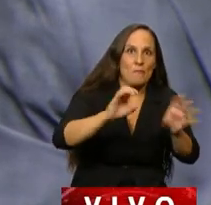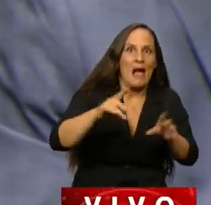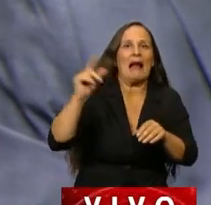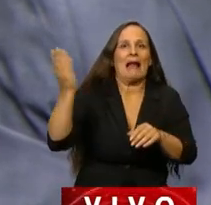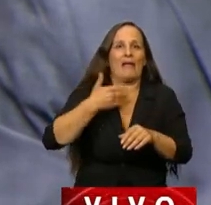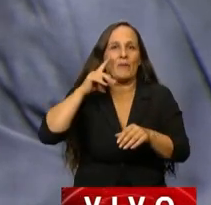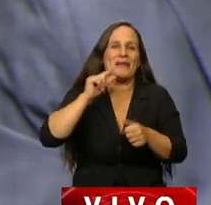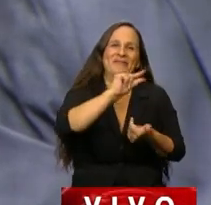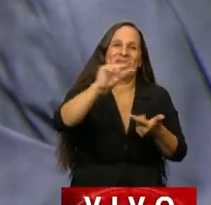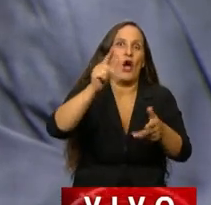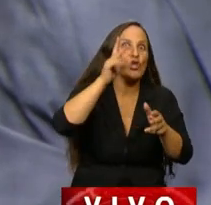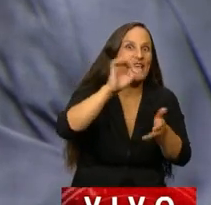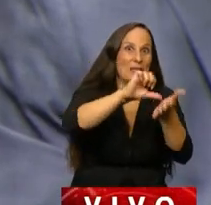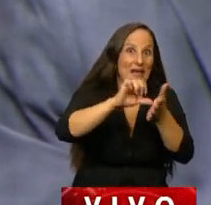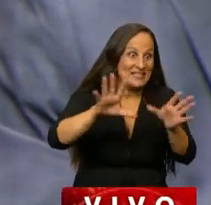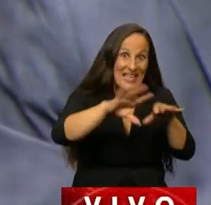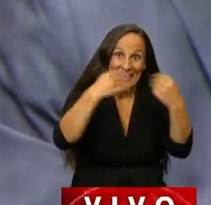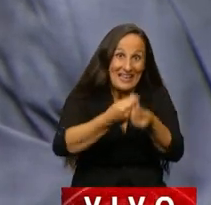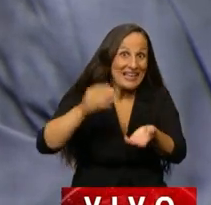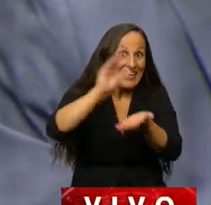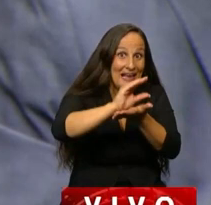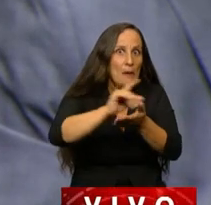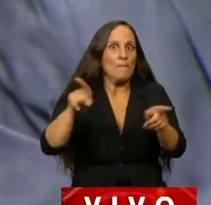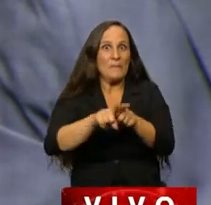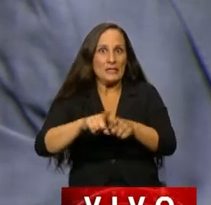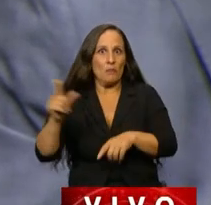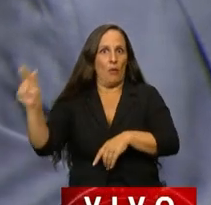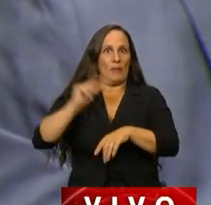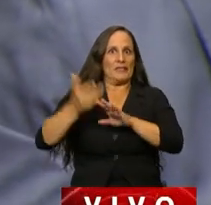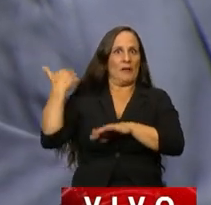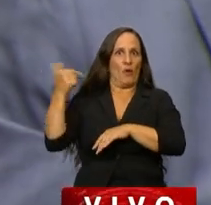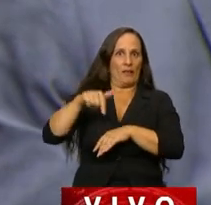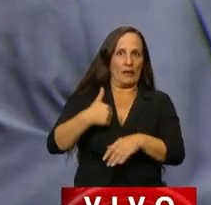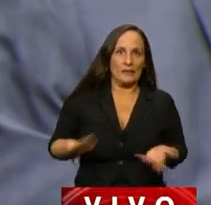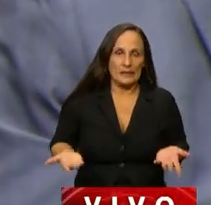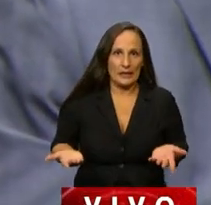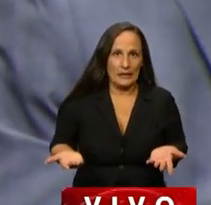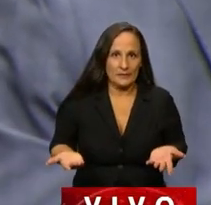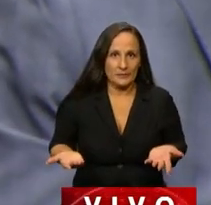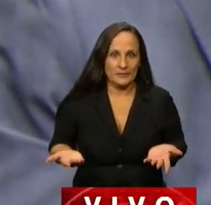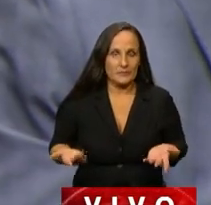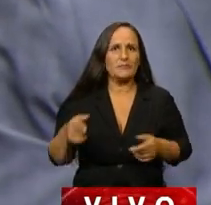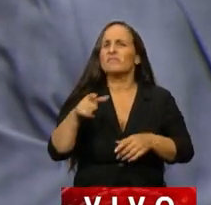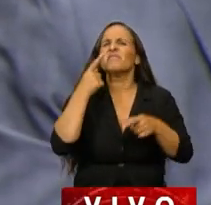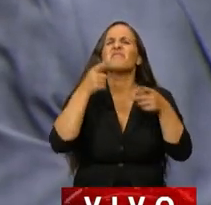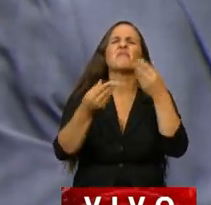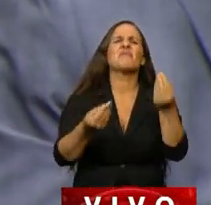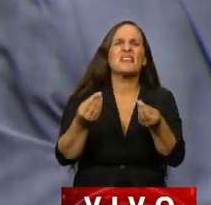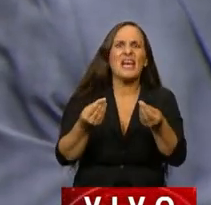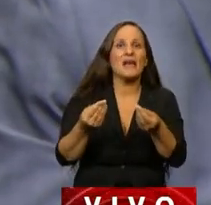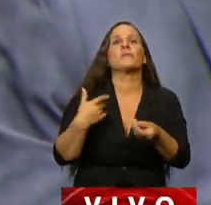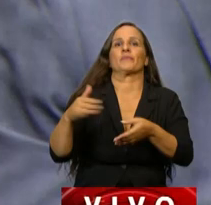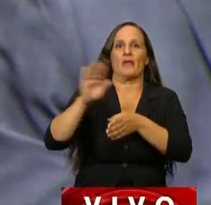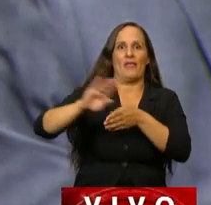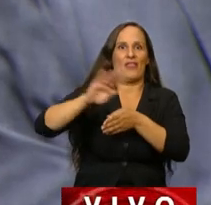Los desembolsos se utilizaron principalmente para financiar la formación de activos externos y para cancelar deuda